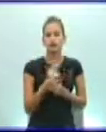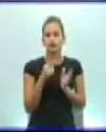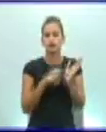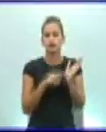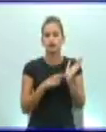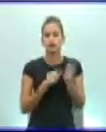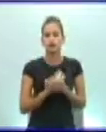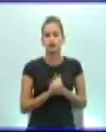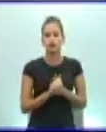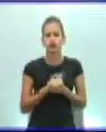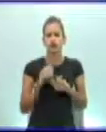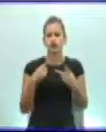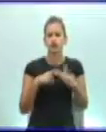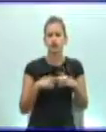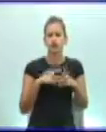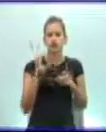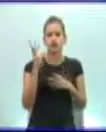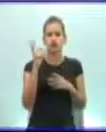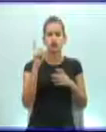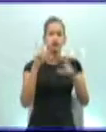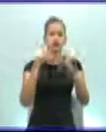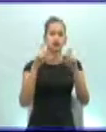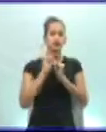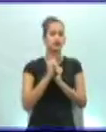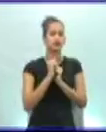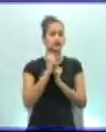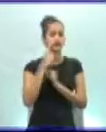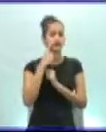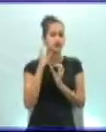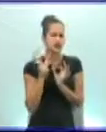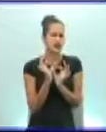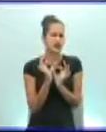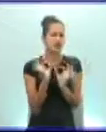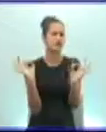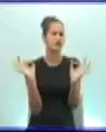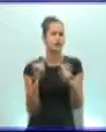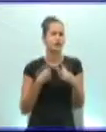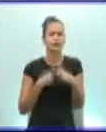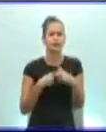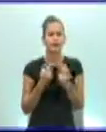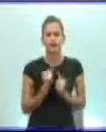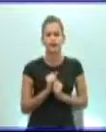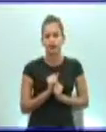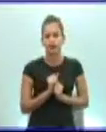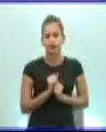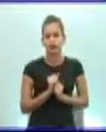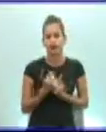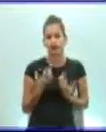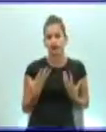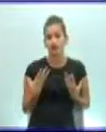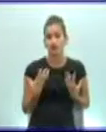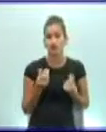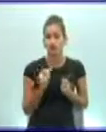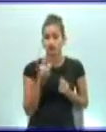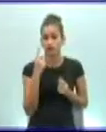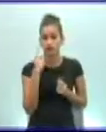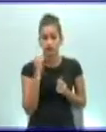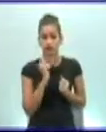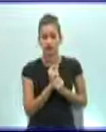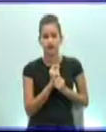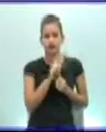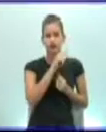Cuando resolvemos esta ecuación, una ecuación cuadrática, es bien sencillo resolverla. Muchas veces, cuando no aparece el término